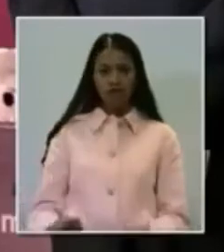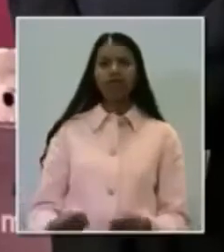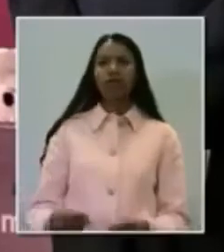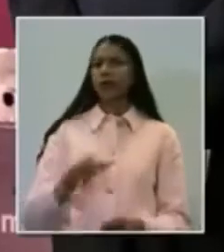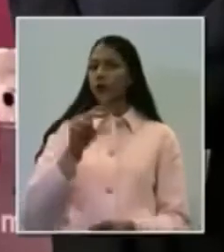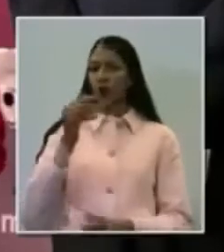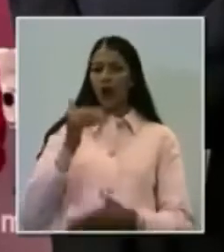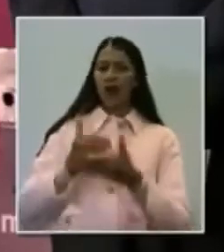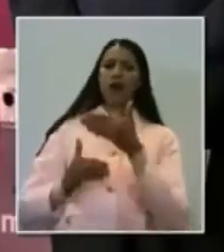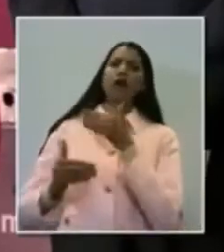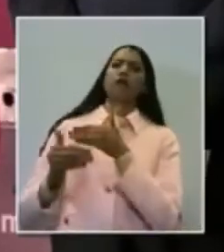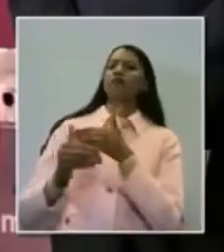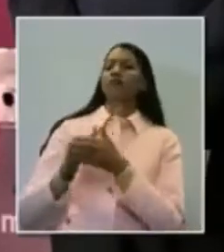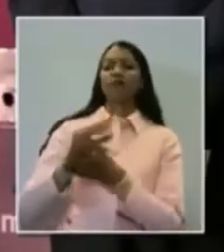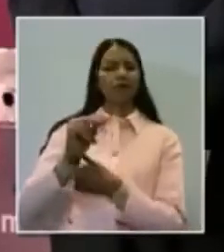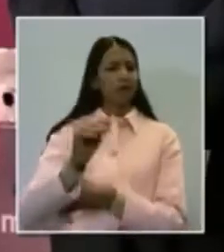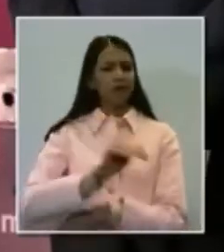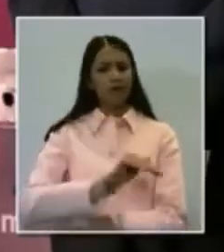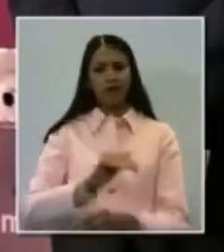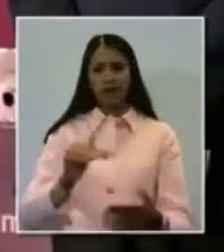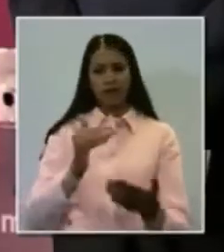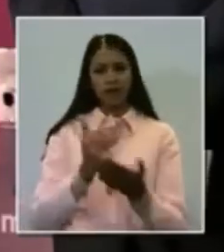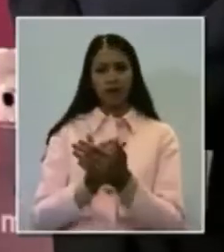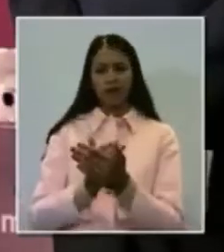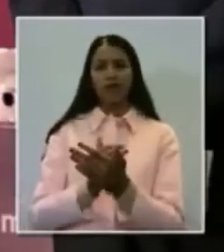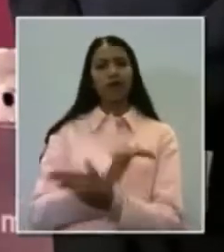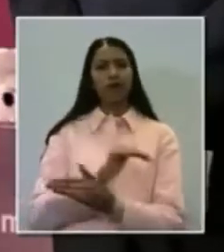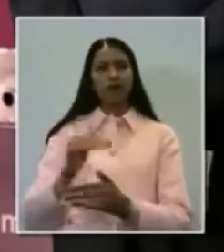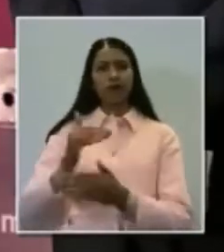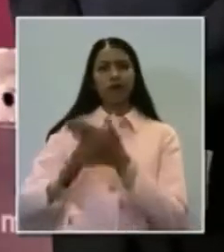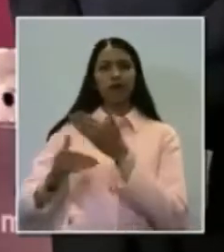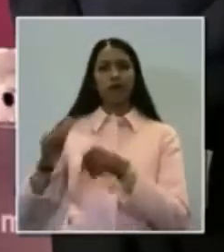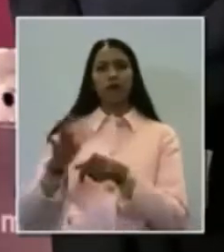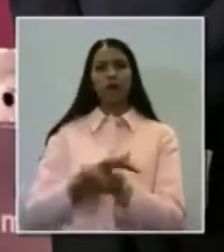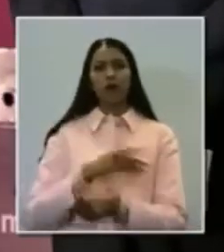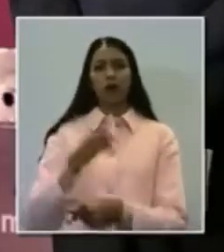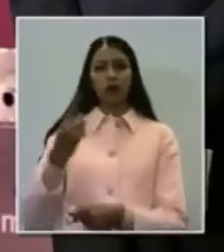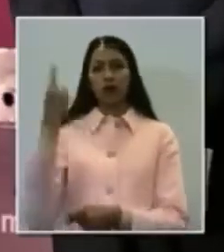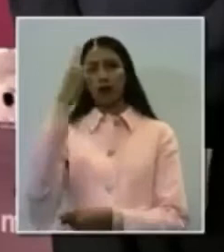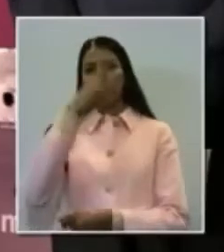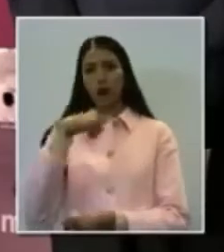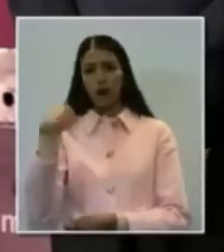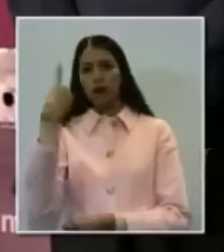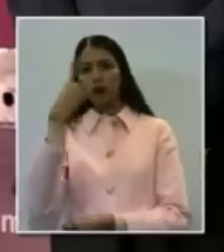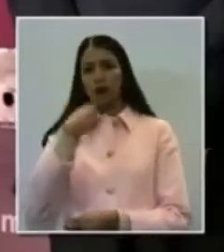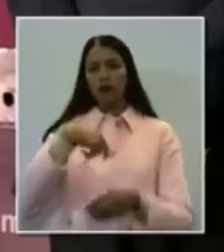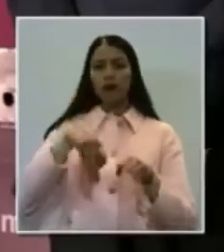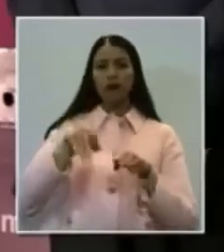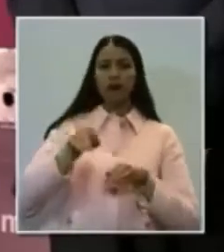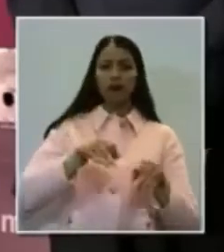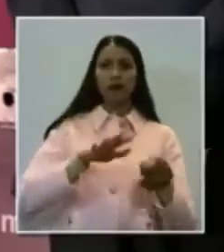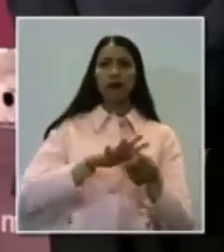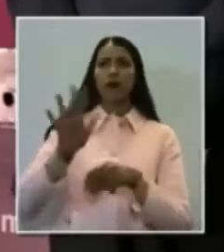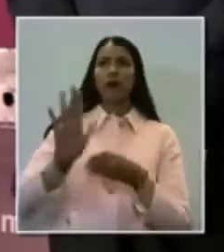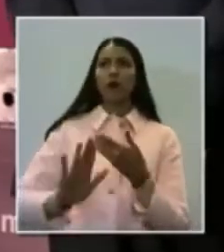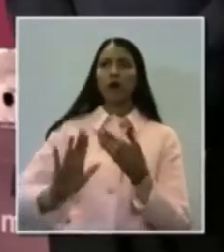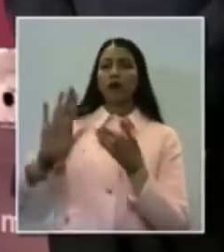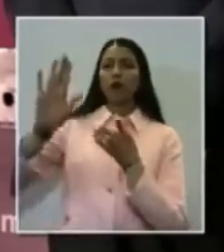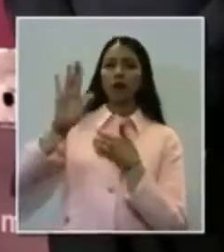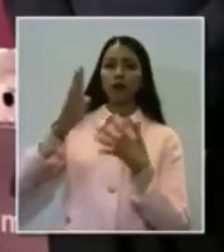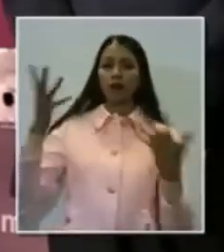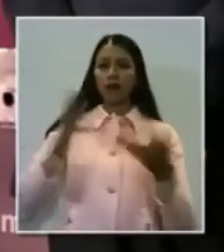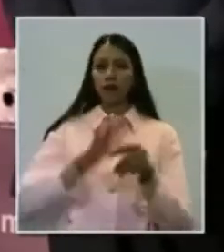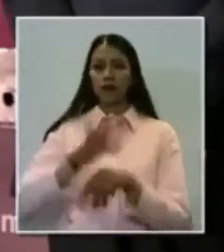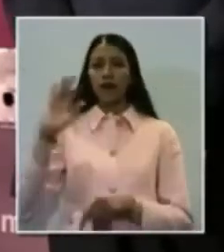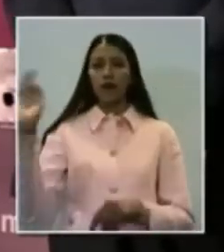una marcha atrás, ni un paso atrás en el trabajo que hemos hecho. ¿Por qué? Porque han sido horas de trabajo, ha sido un compromiso que se ha hecho